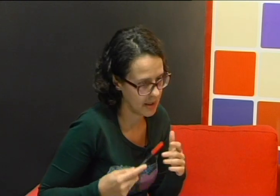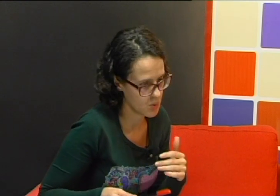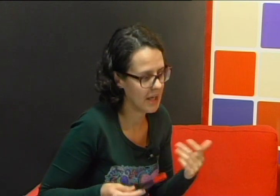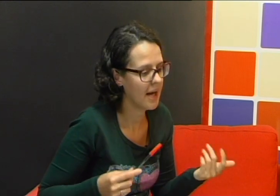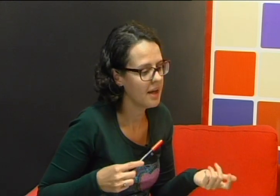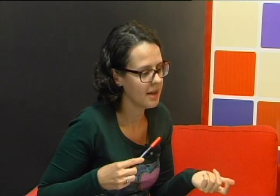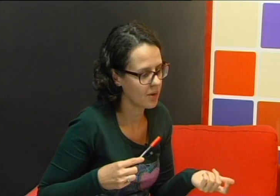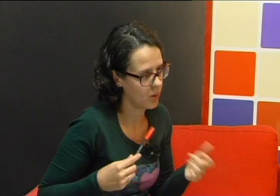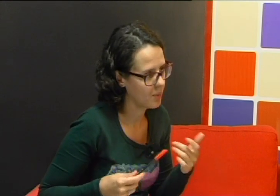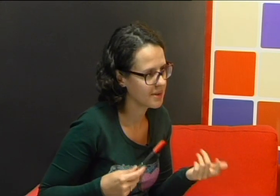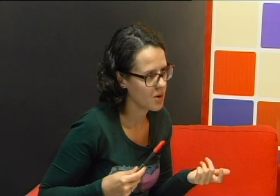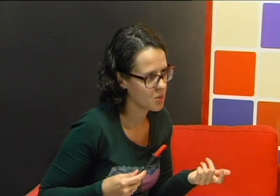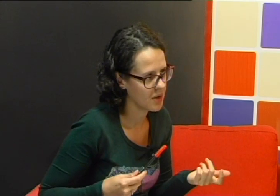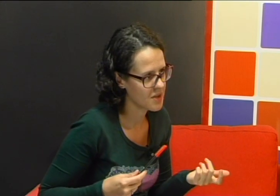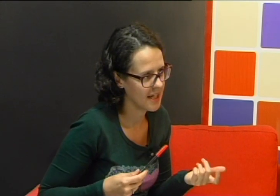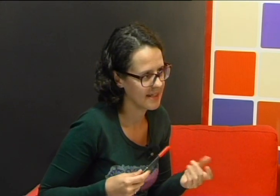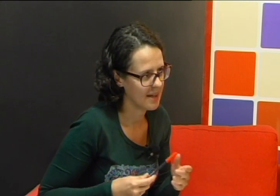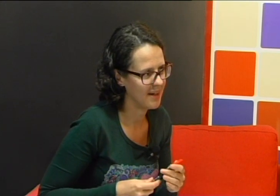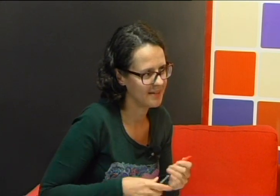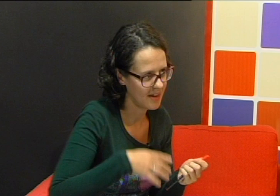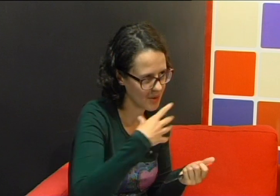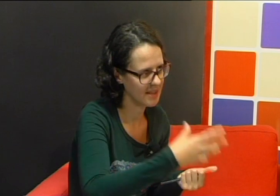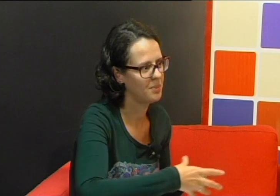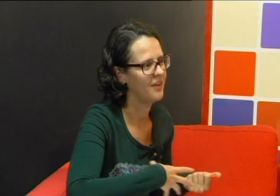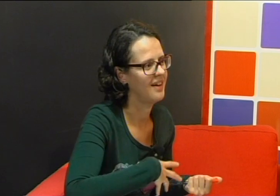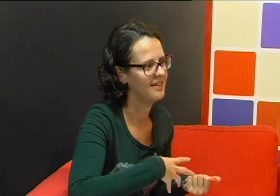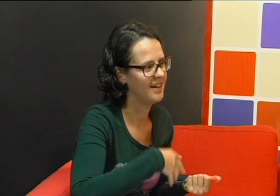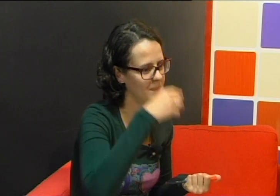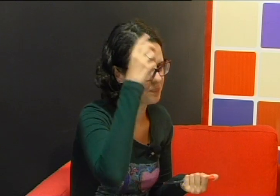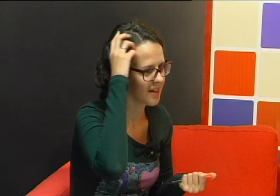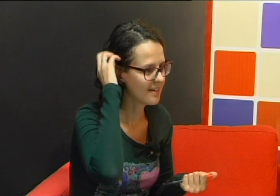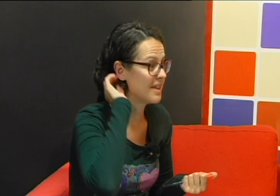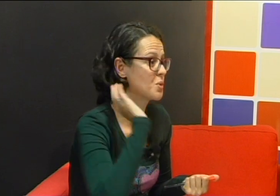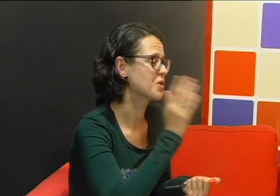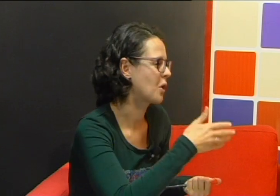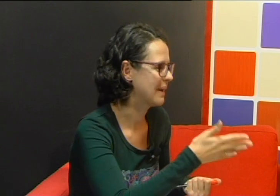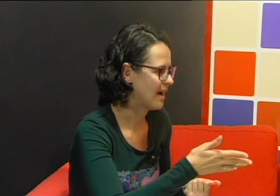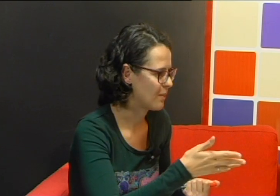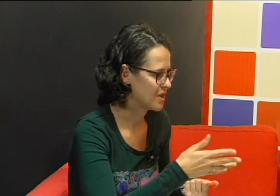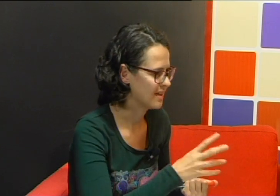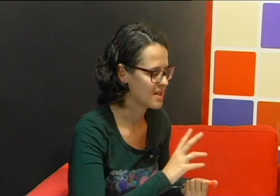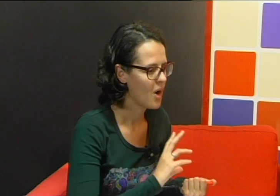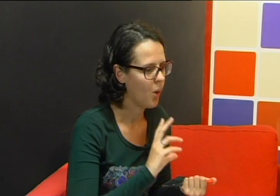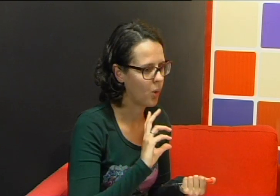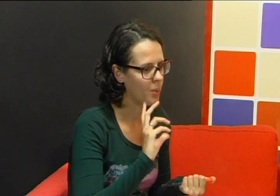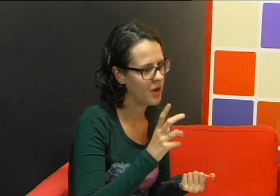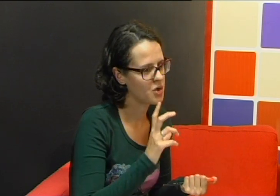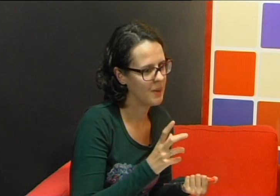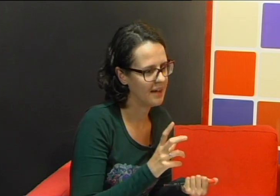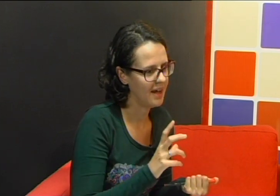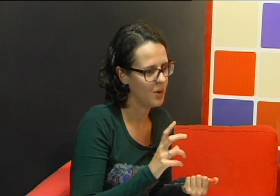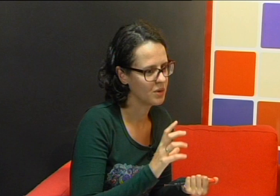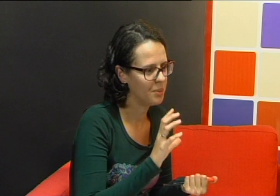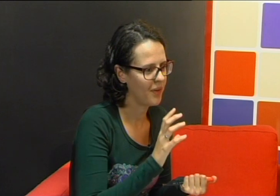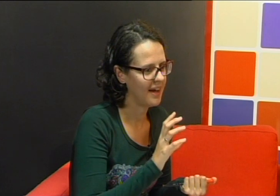venezuela y con como en eeuu está planteando este tipo de discursos que comentábamos antes o como ellos